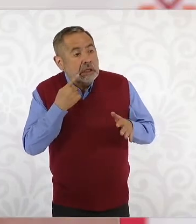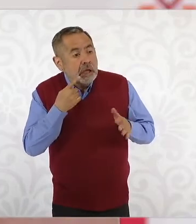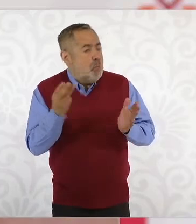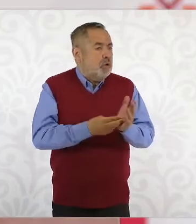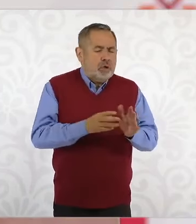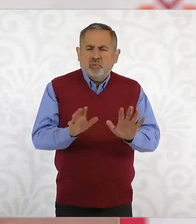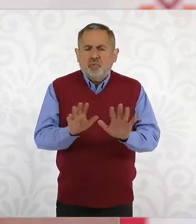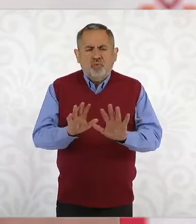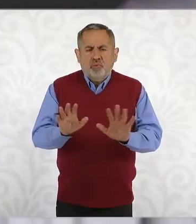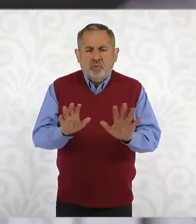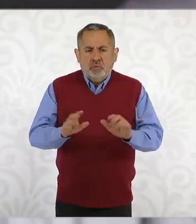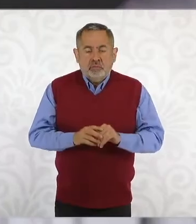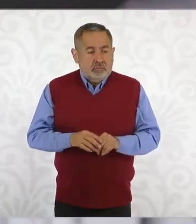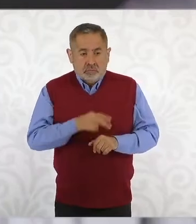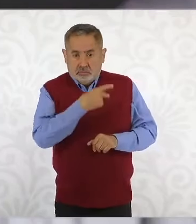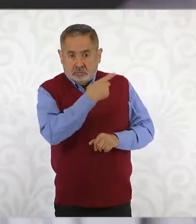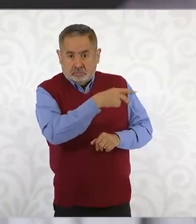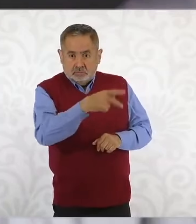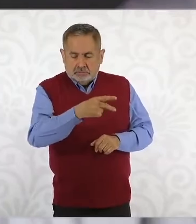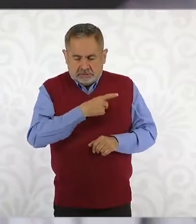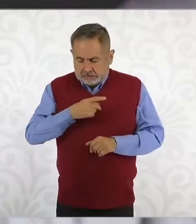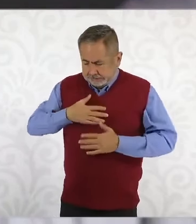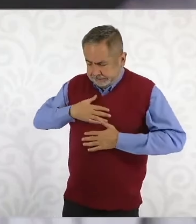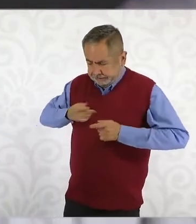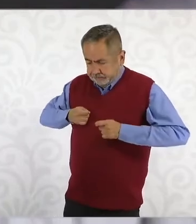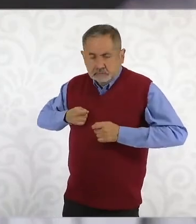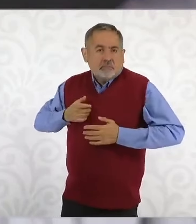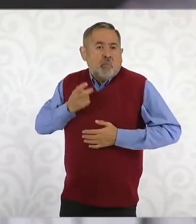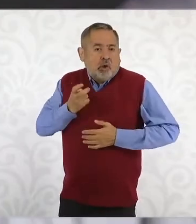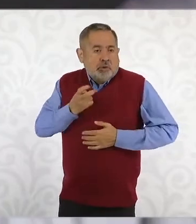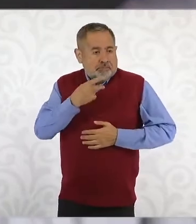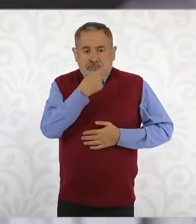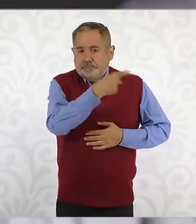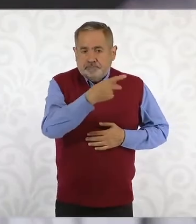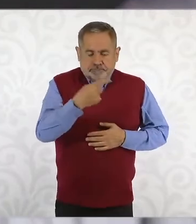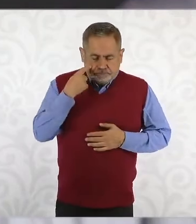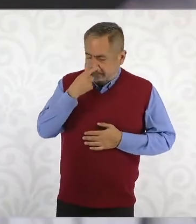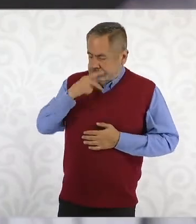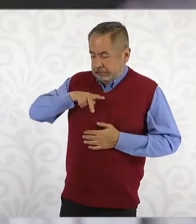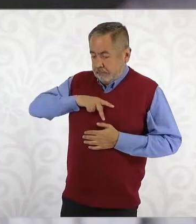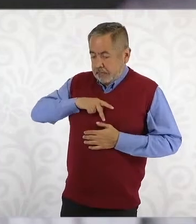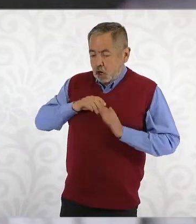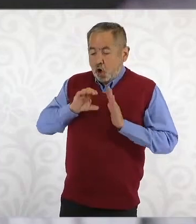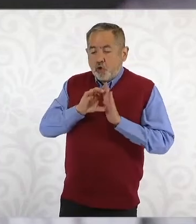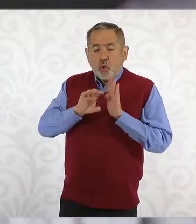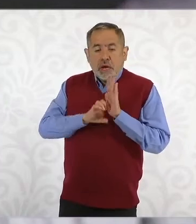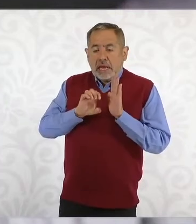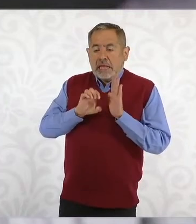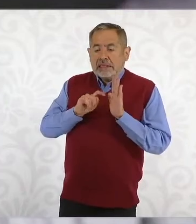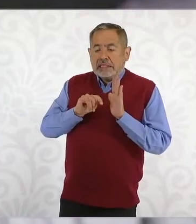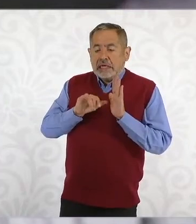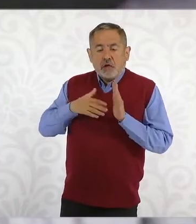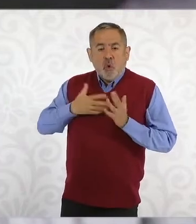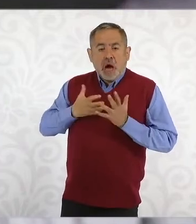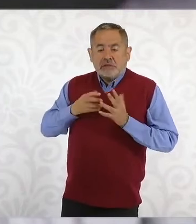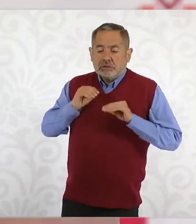deben hacer es una autorregulación, por eso ellos emiten sus códigos de ética y ellos nombran a sus defensores.